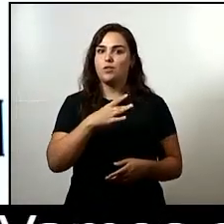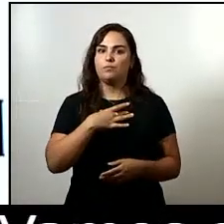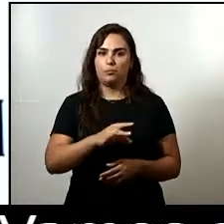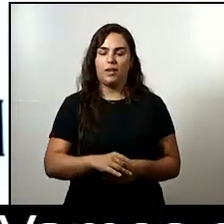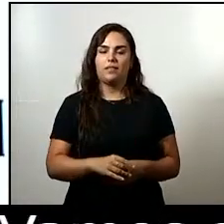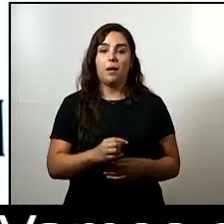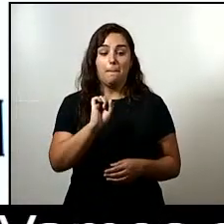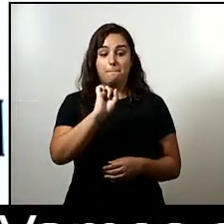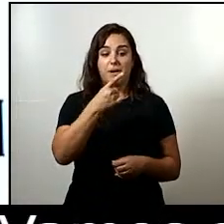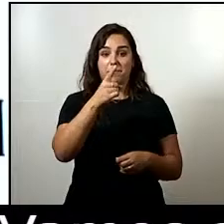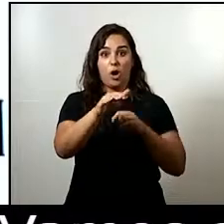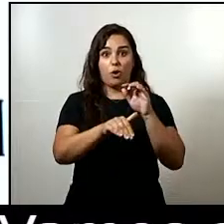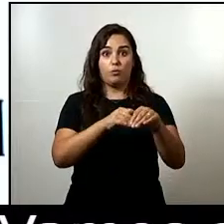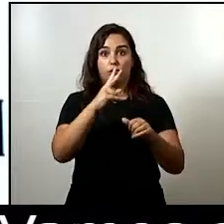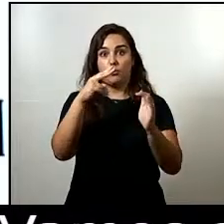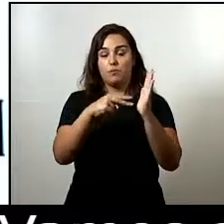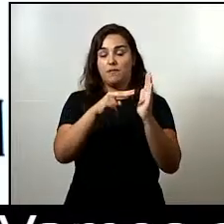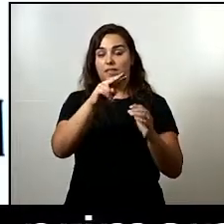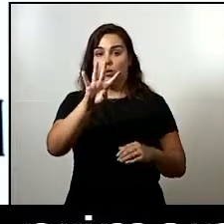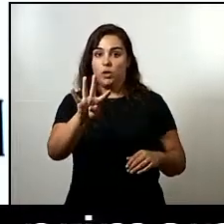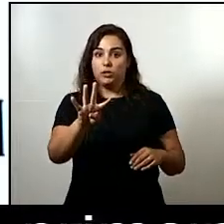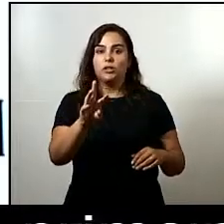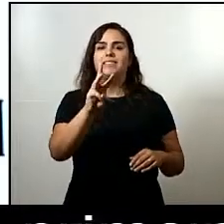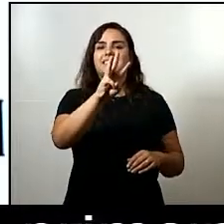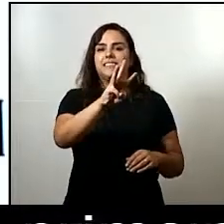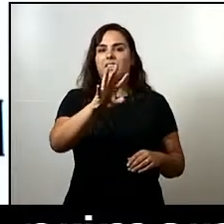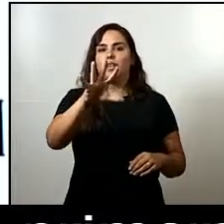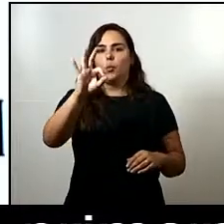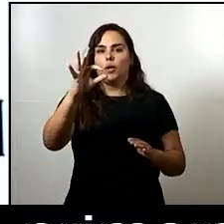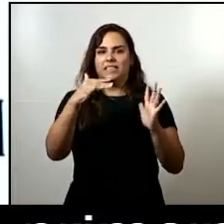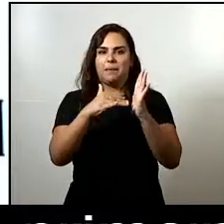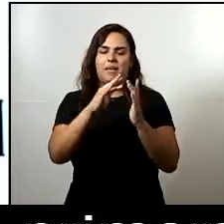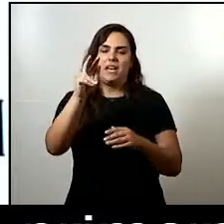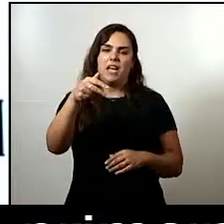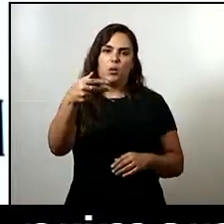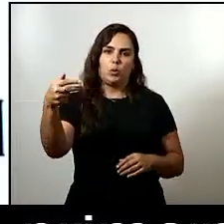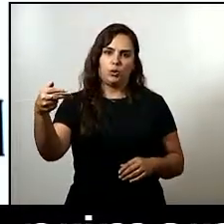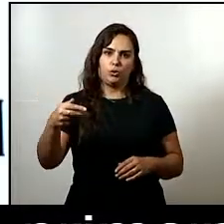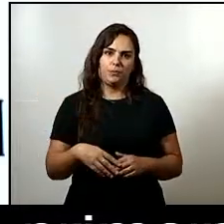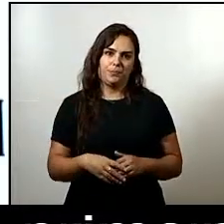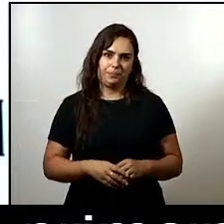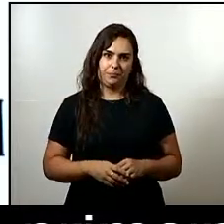La primera convocatoria del 2024 es de 350.000 euros.